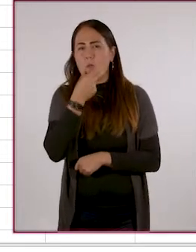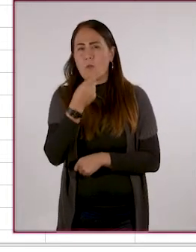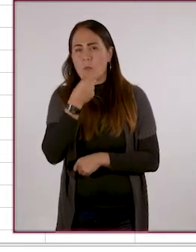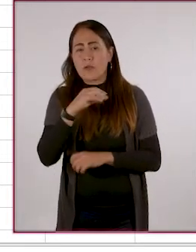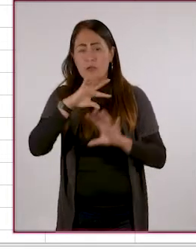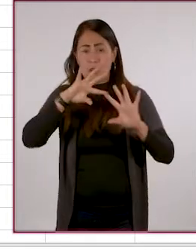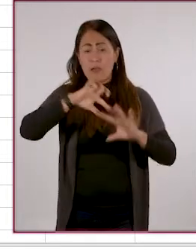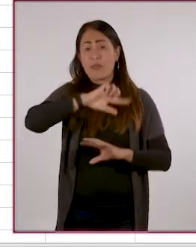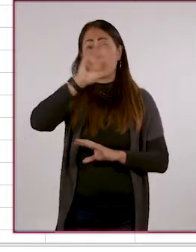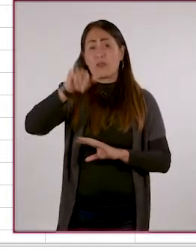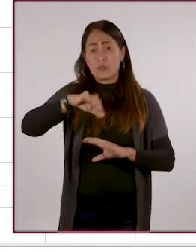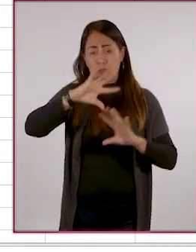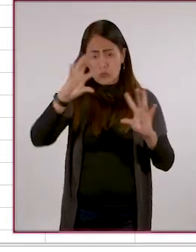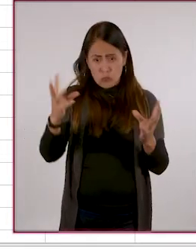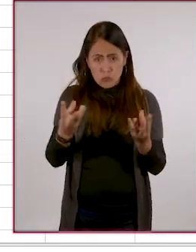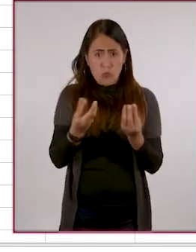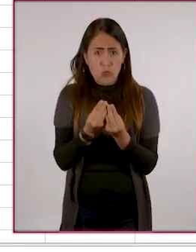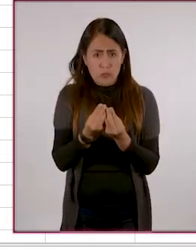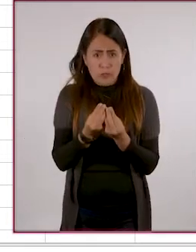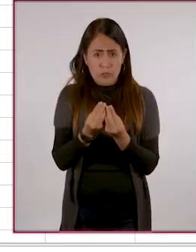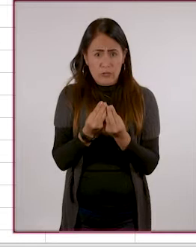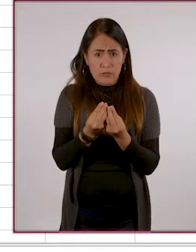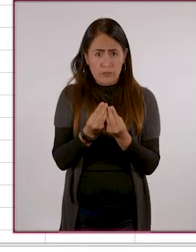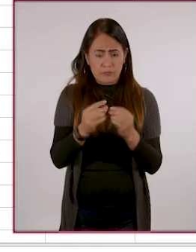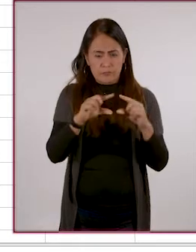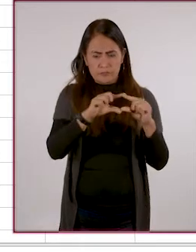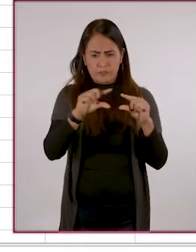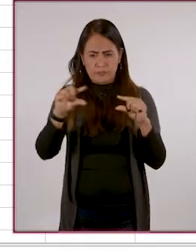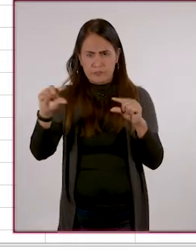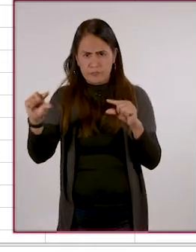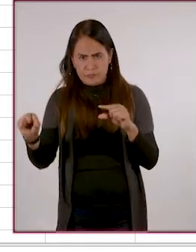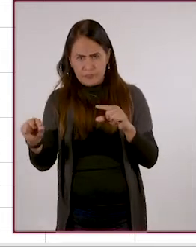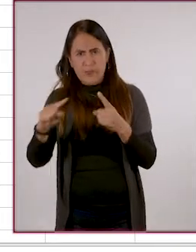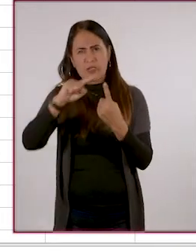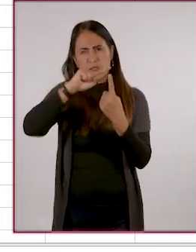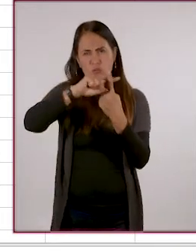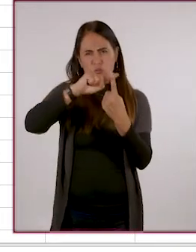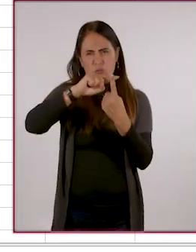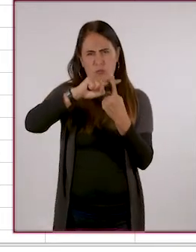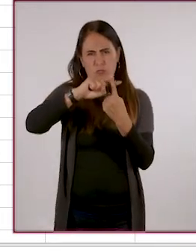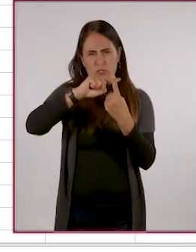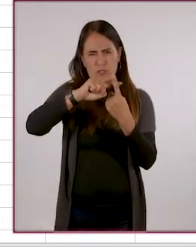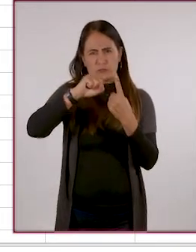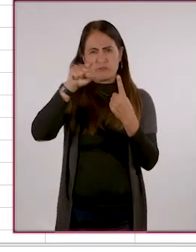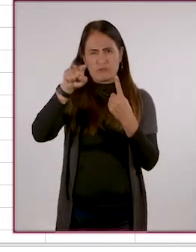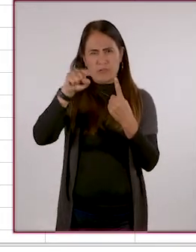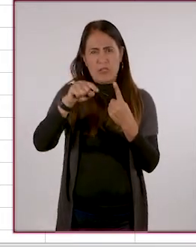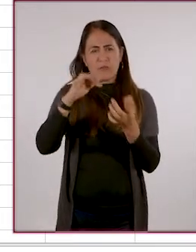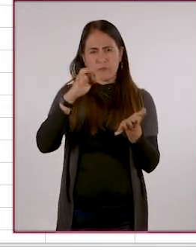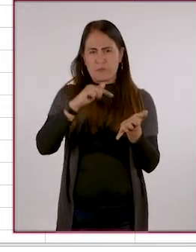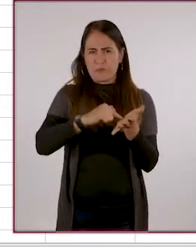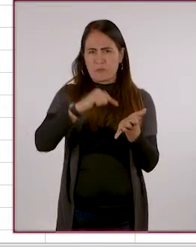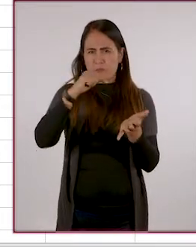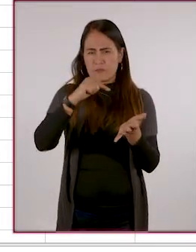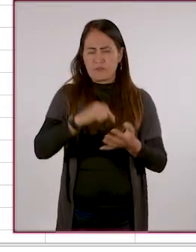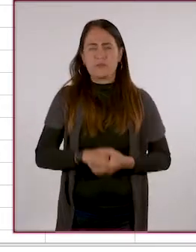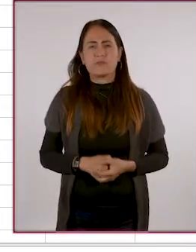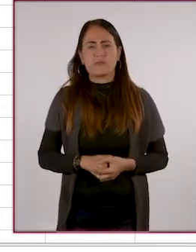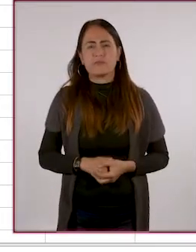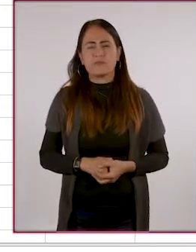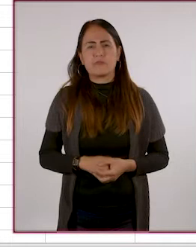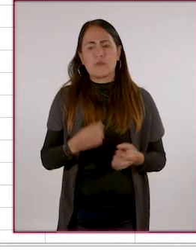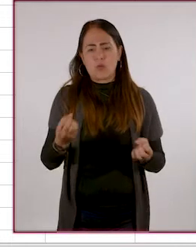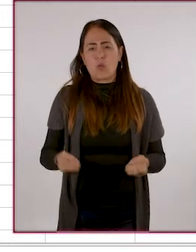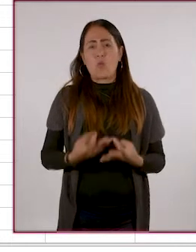masculino. Si yo quiero sumar el total, la selecciono, me voy al botón sumar, que está en la parte superior, le doy un